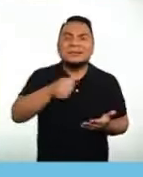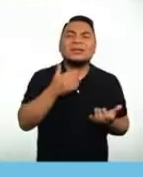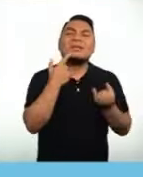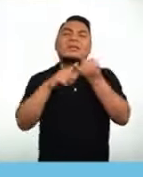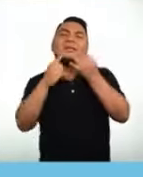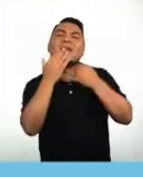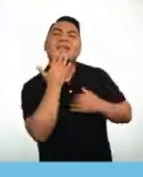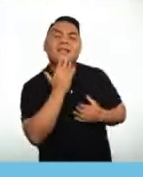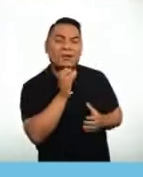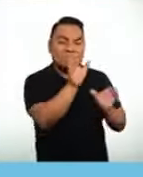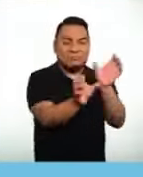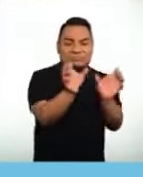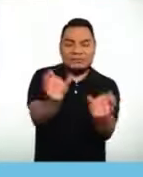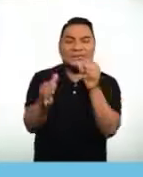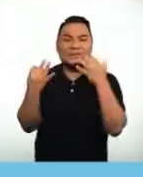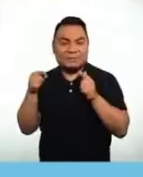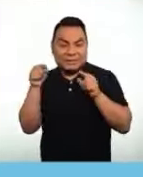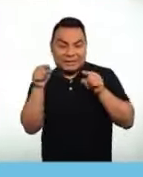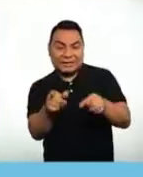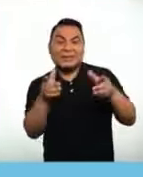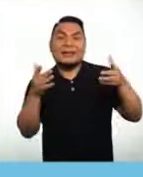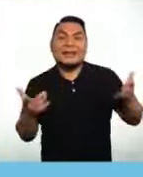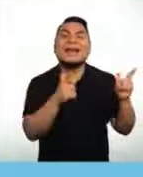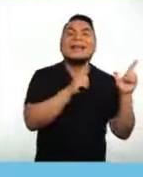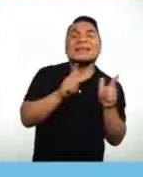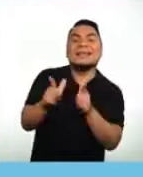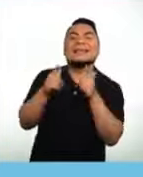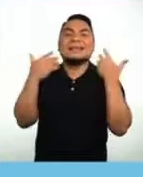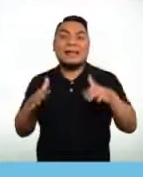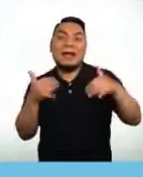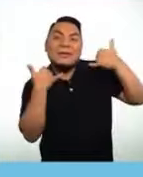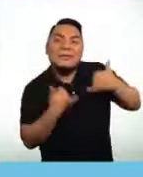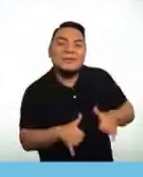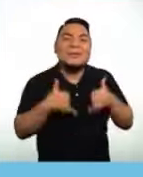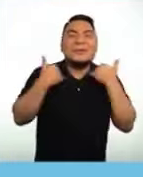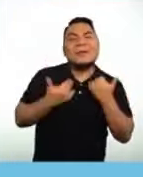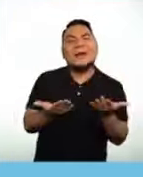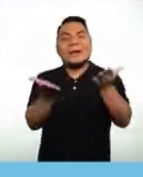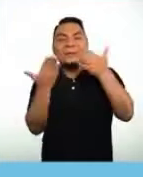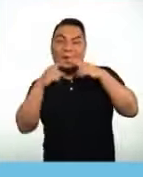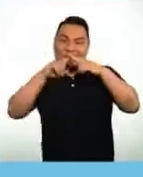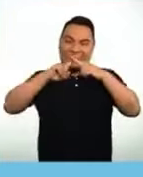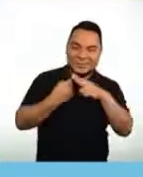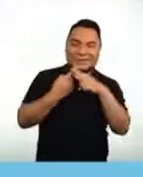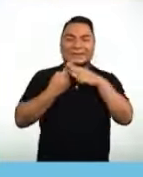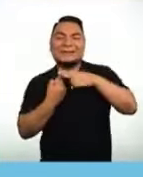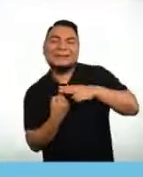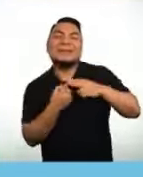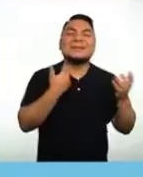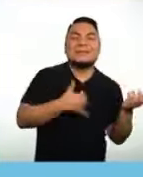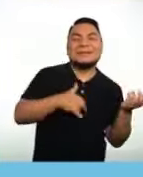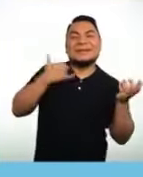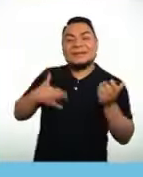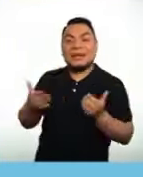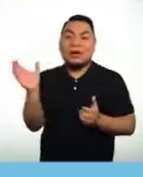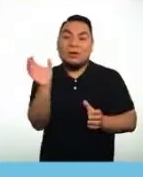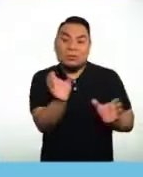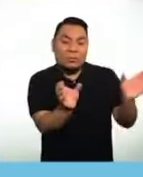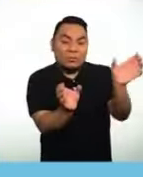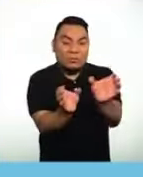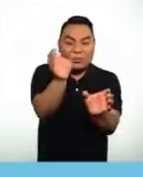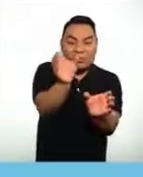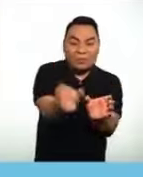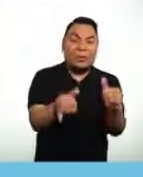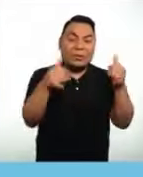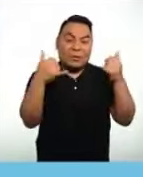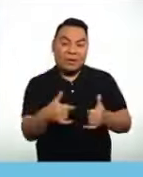De formas y colores las botellas siempre están listos para el juego, vamos a empezar. Junto